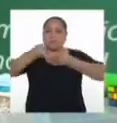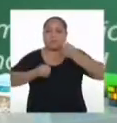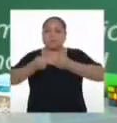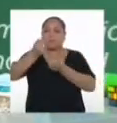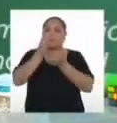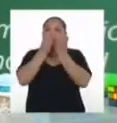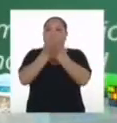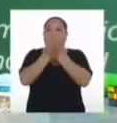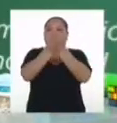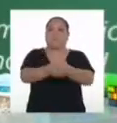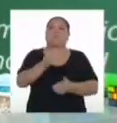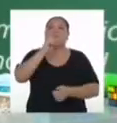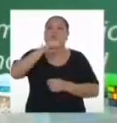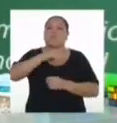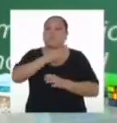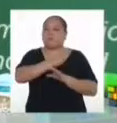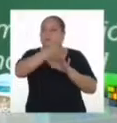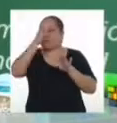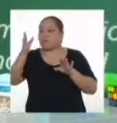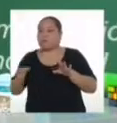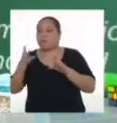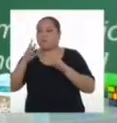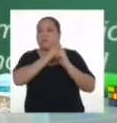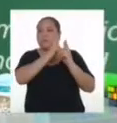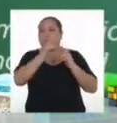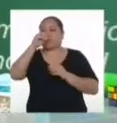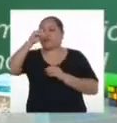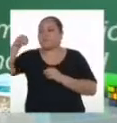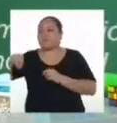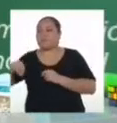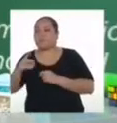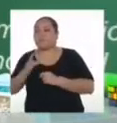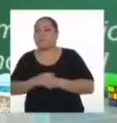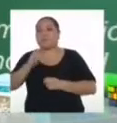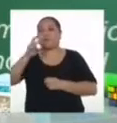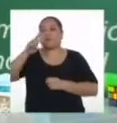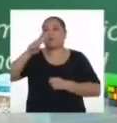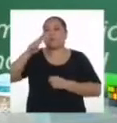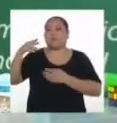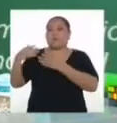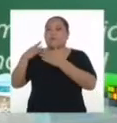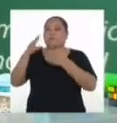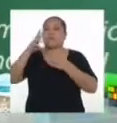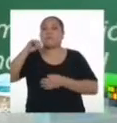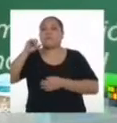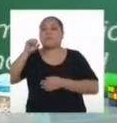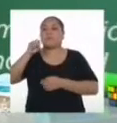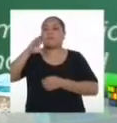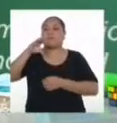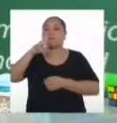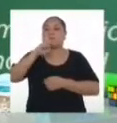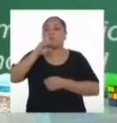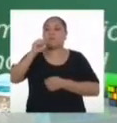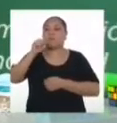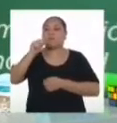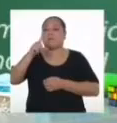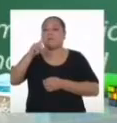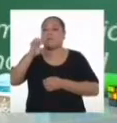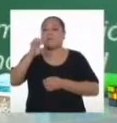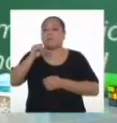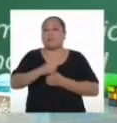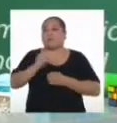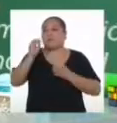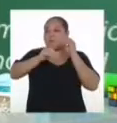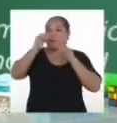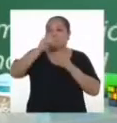Por ejemplo, dice que en paralelo al río principal se pueden trazar vías carrozables. Y además se han establecido caminos de